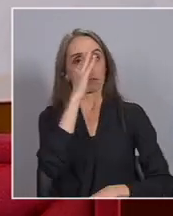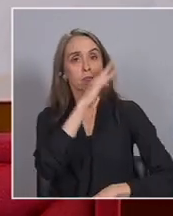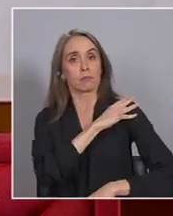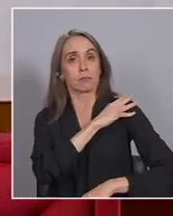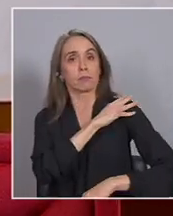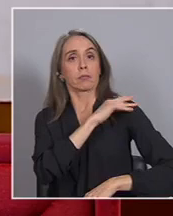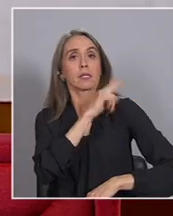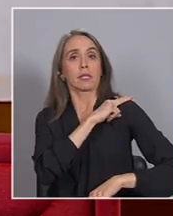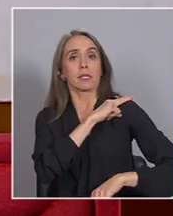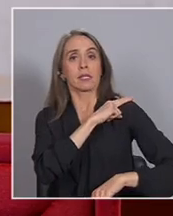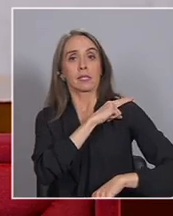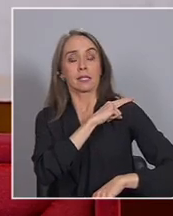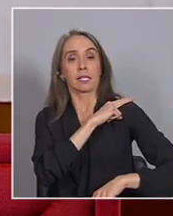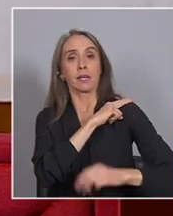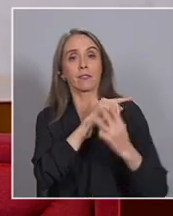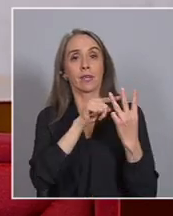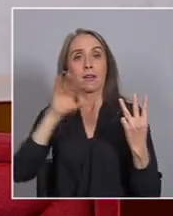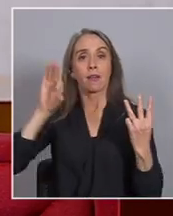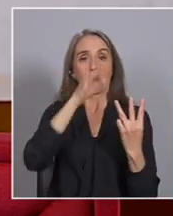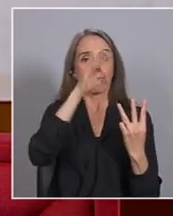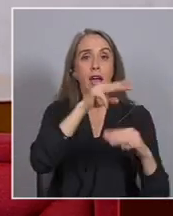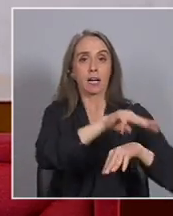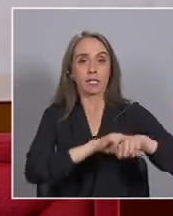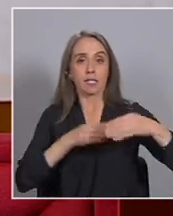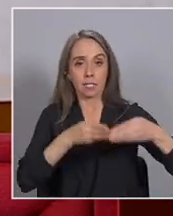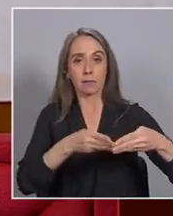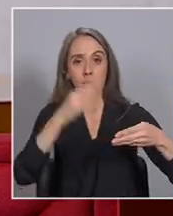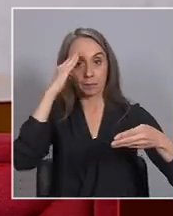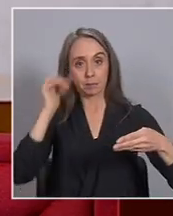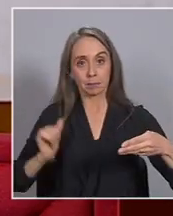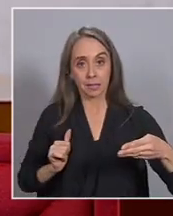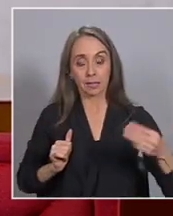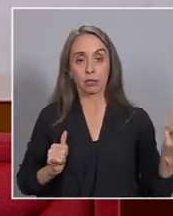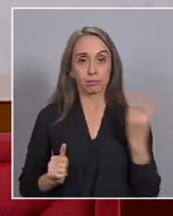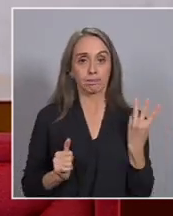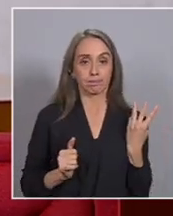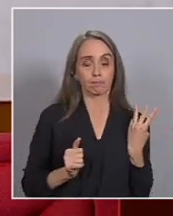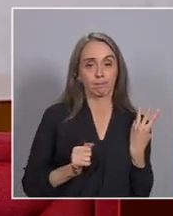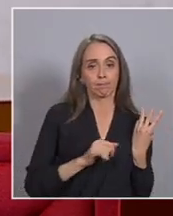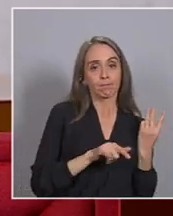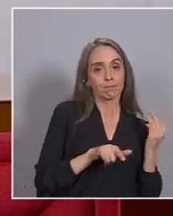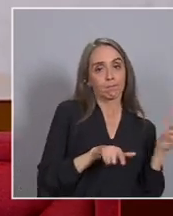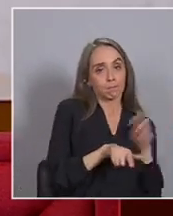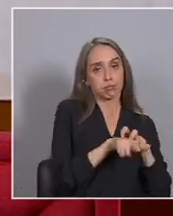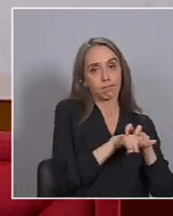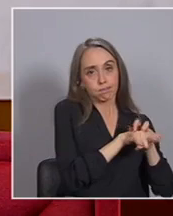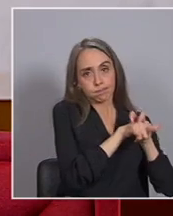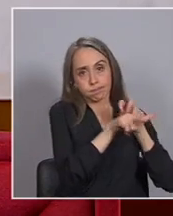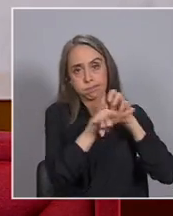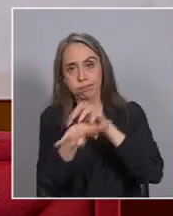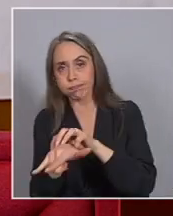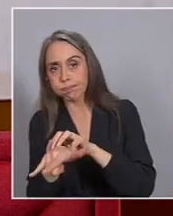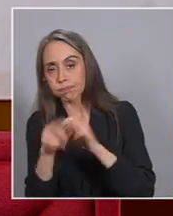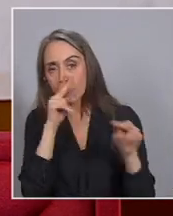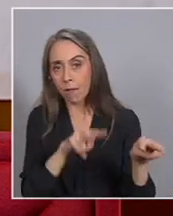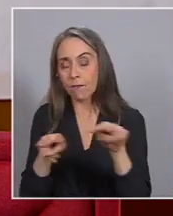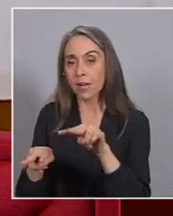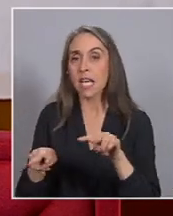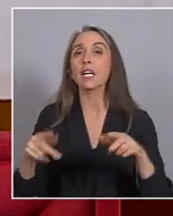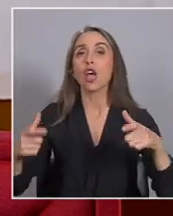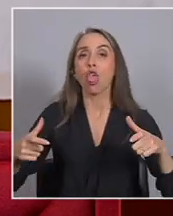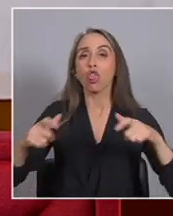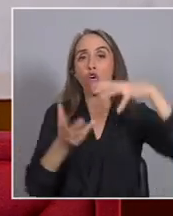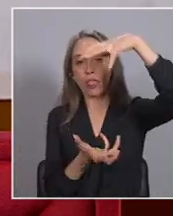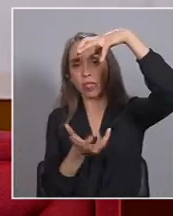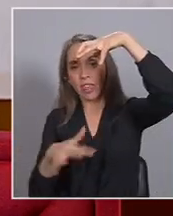en jefe de las tres ramas de las Fuerzas Armadas, Ejército, Armada y la Fuerza Aérea, con quienes inspeccionaremos en terreno las áreas de mejora